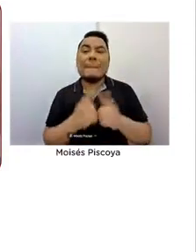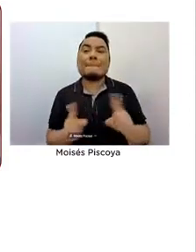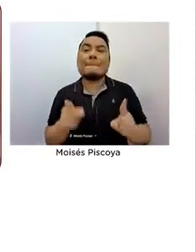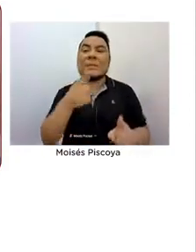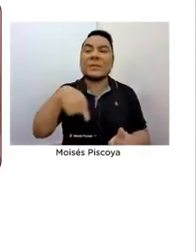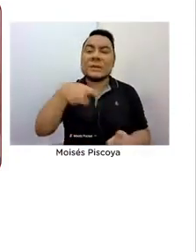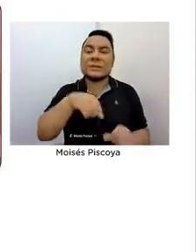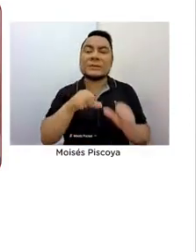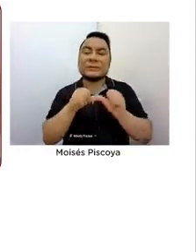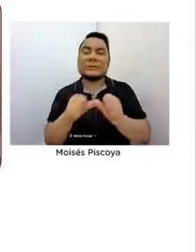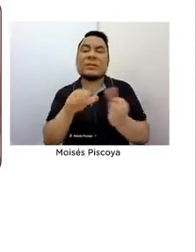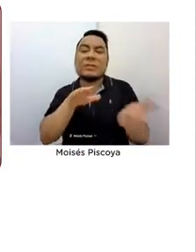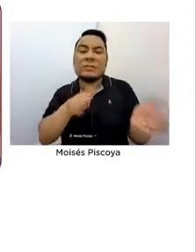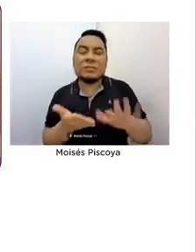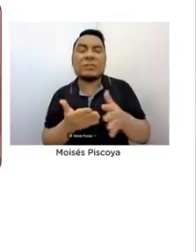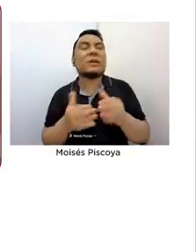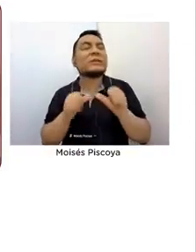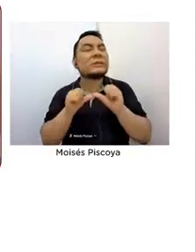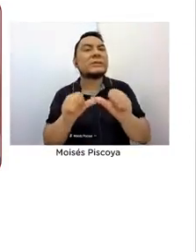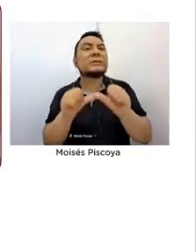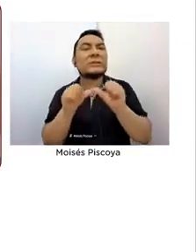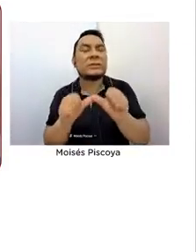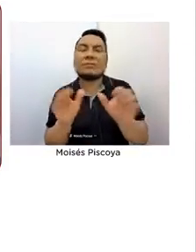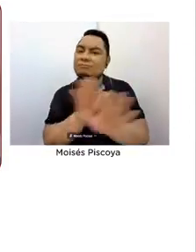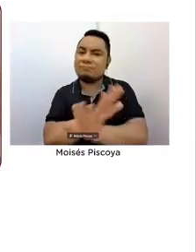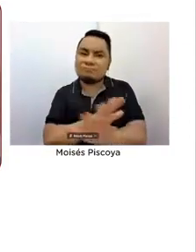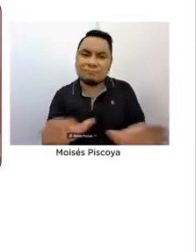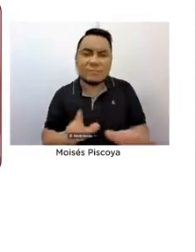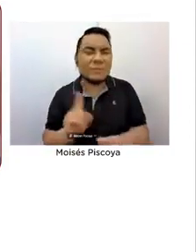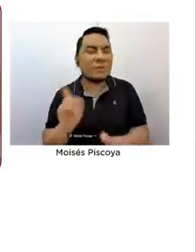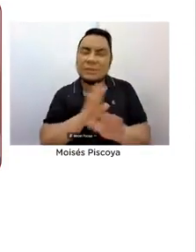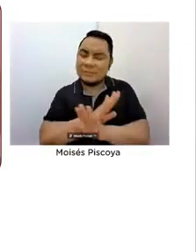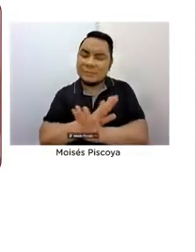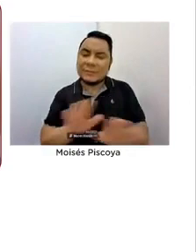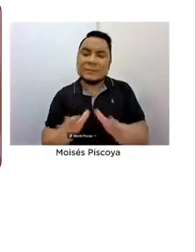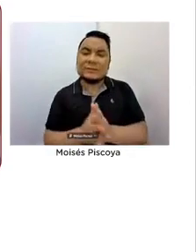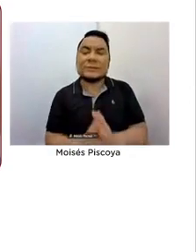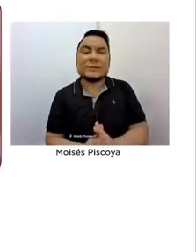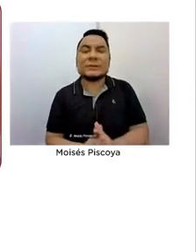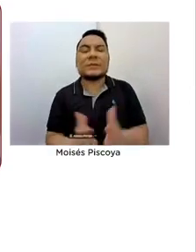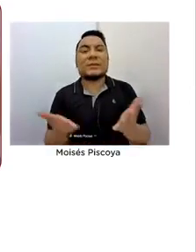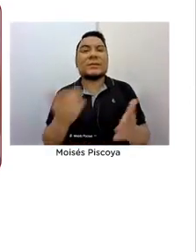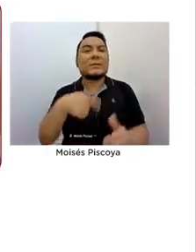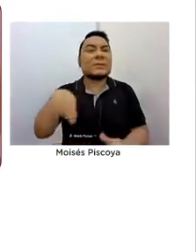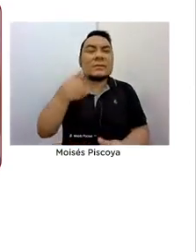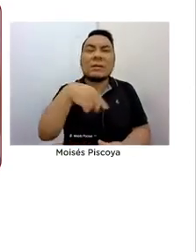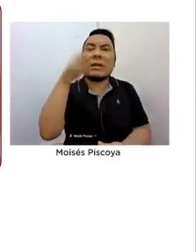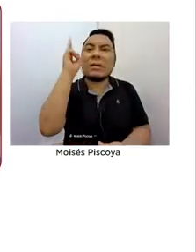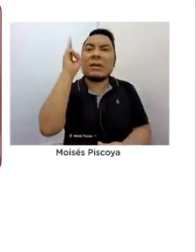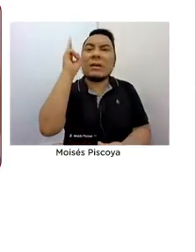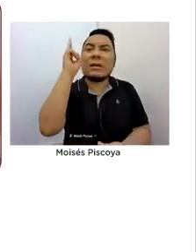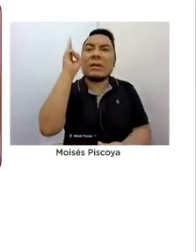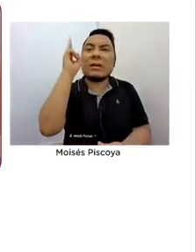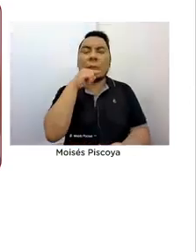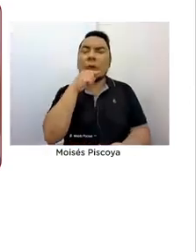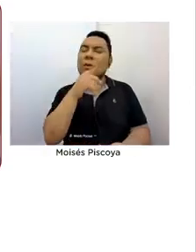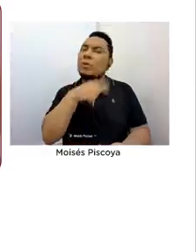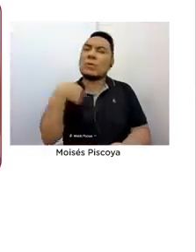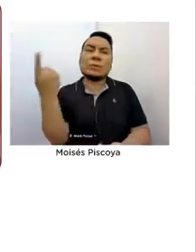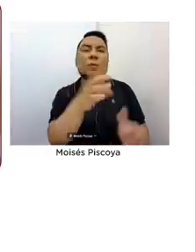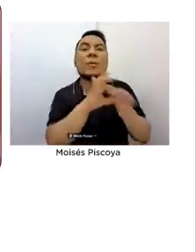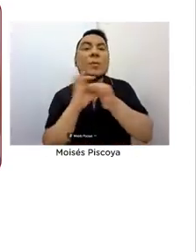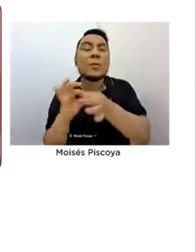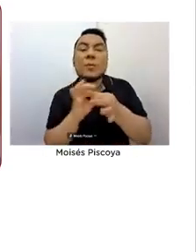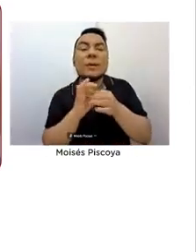sigamos perdiendo maestros en nuestro país. Eso no puede pasar. Ni maestros ni maestras, todos